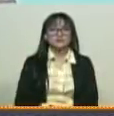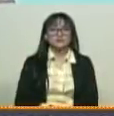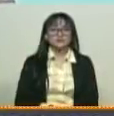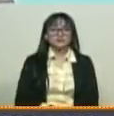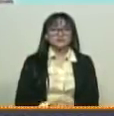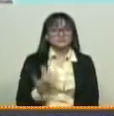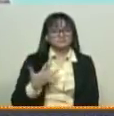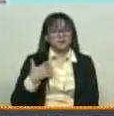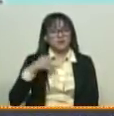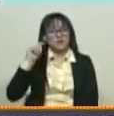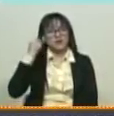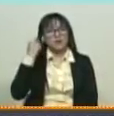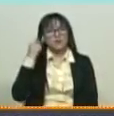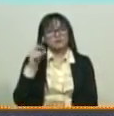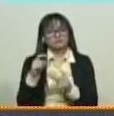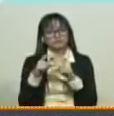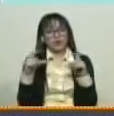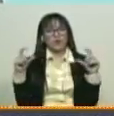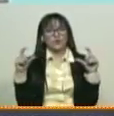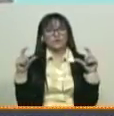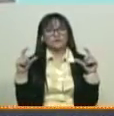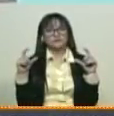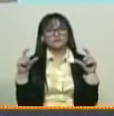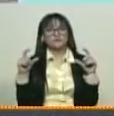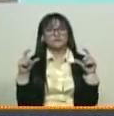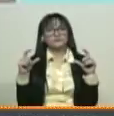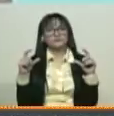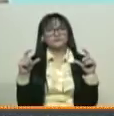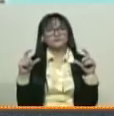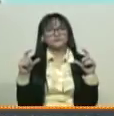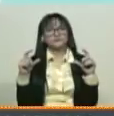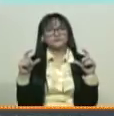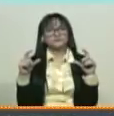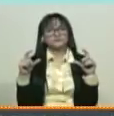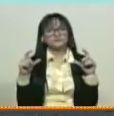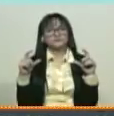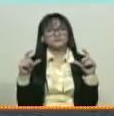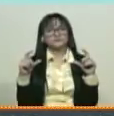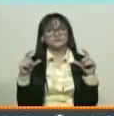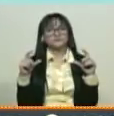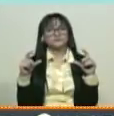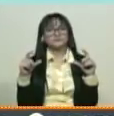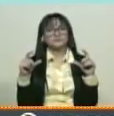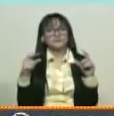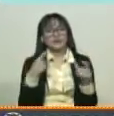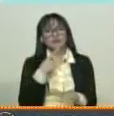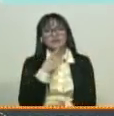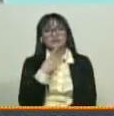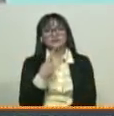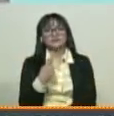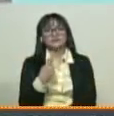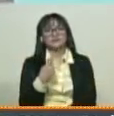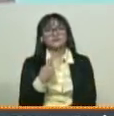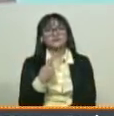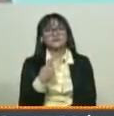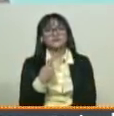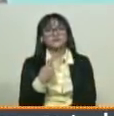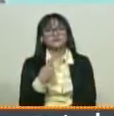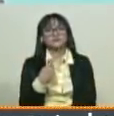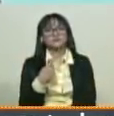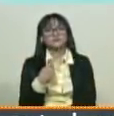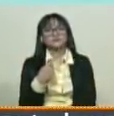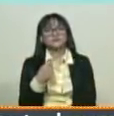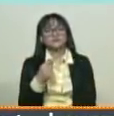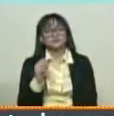ahora esa frase de las Lanzas Coloradas de Arturo Oslar Pietri, cuando decía: cuando la tropa llegó